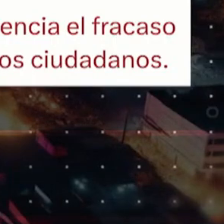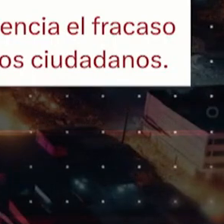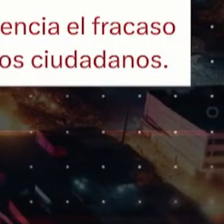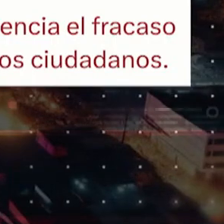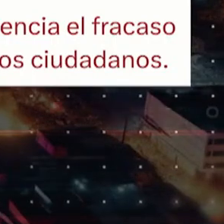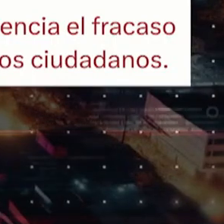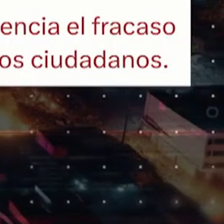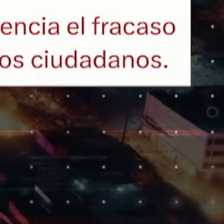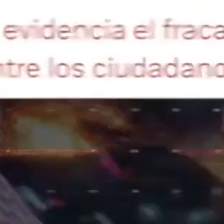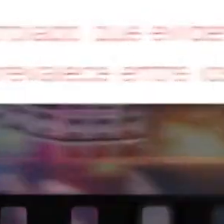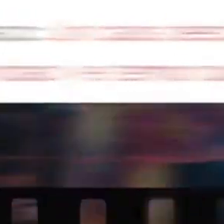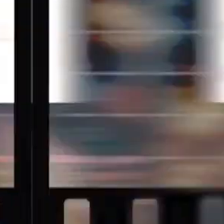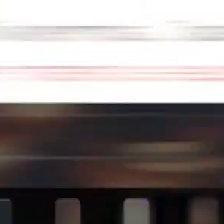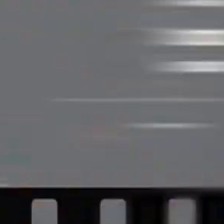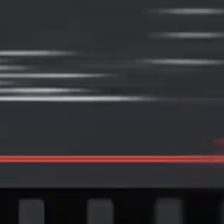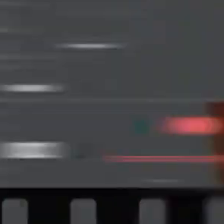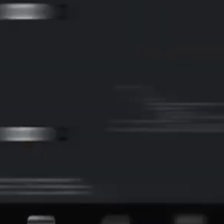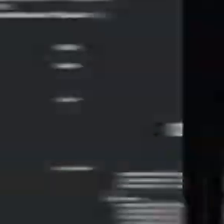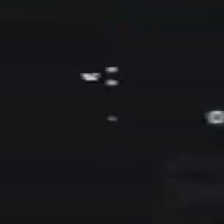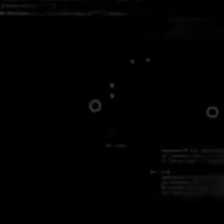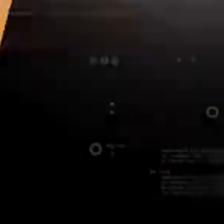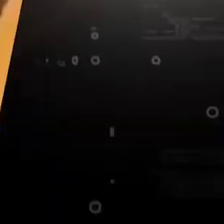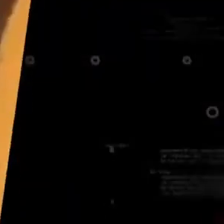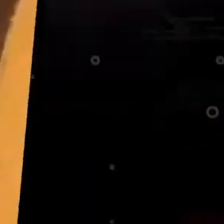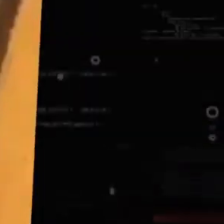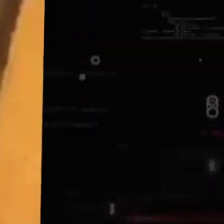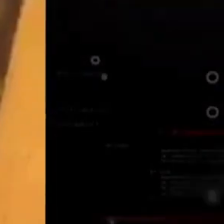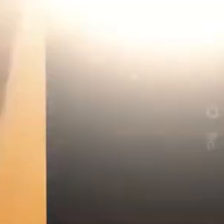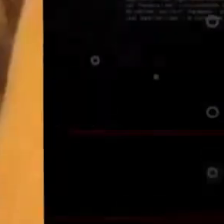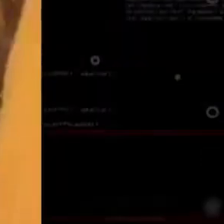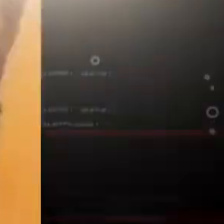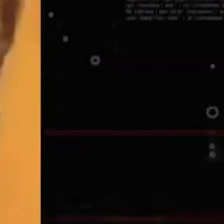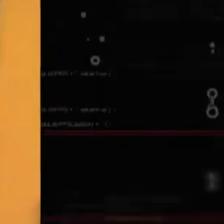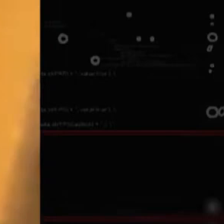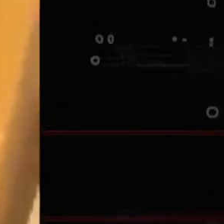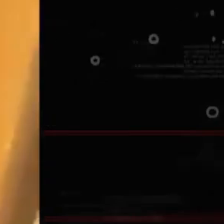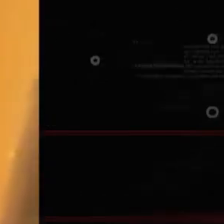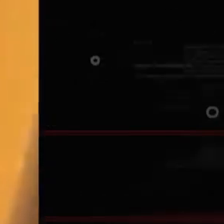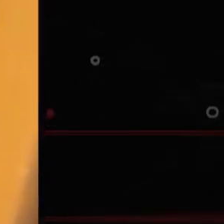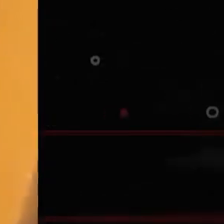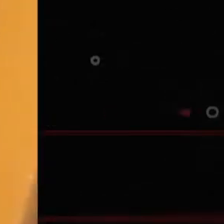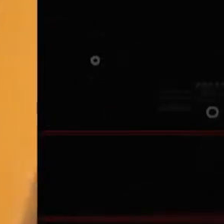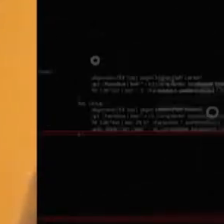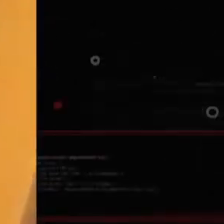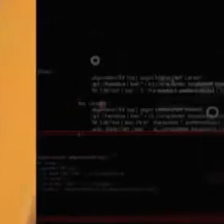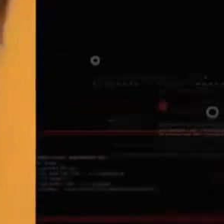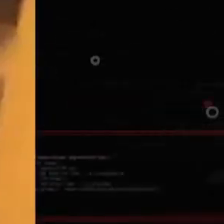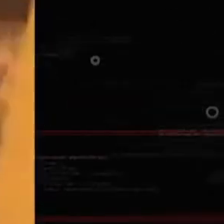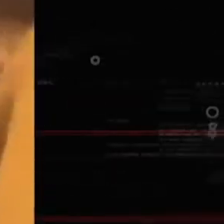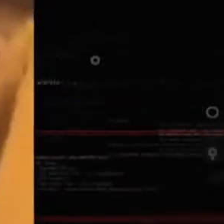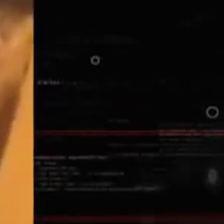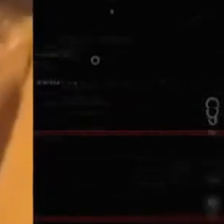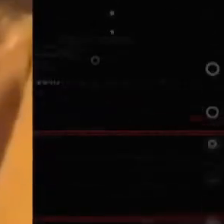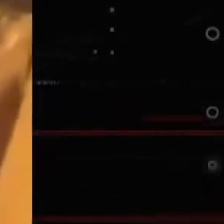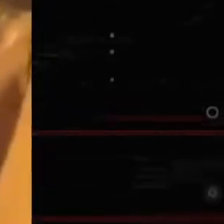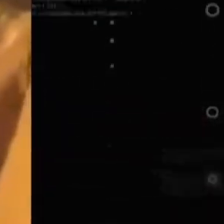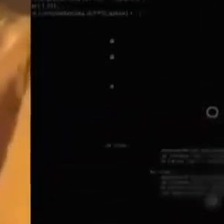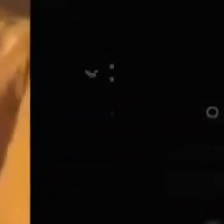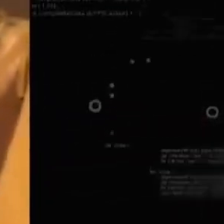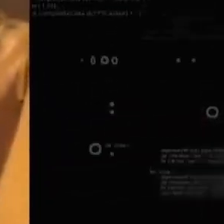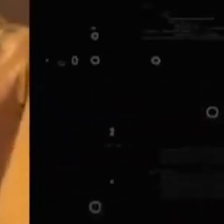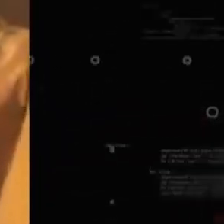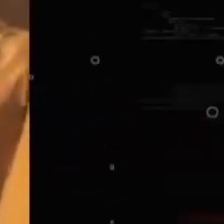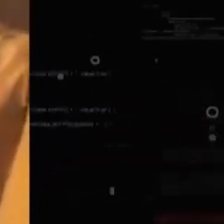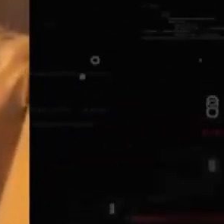temor que prevalece entre los ciudadanos. 3. Falso video de tanques de la Sedena llegando a Villahermosa, Tabasco.